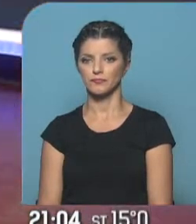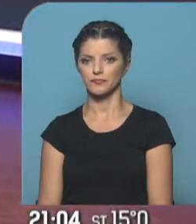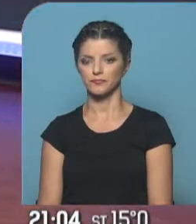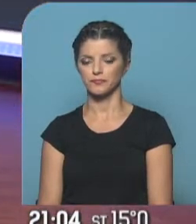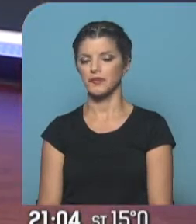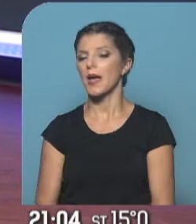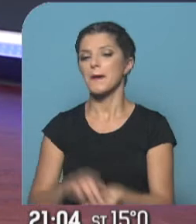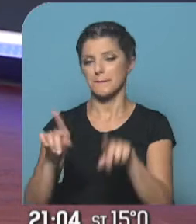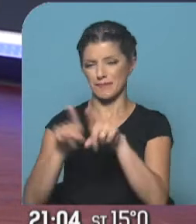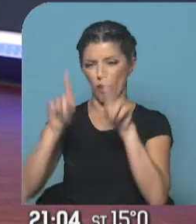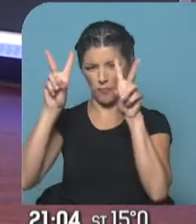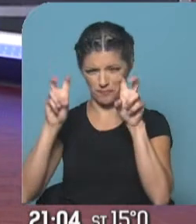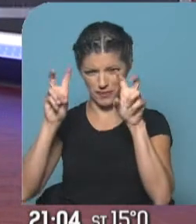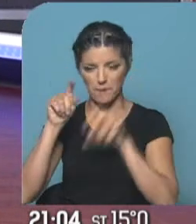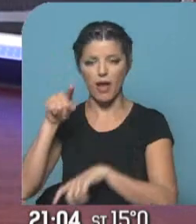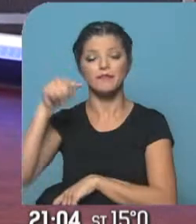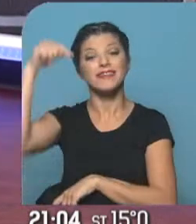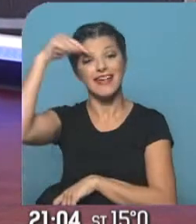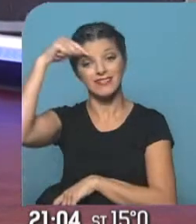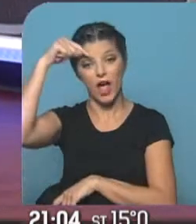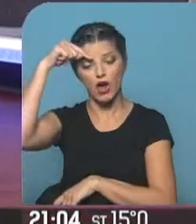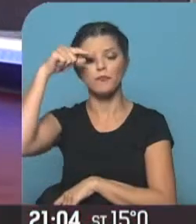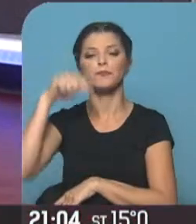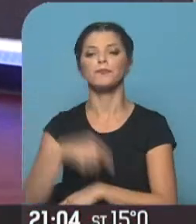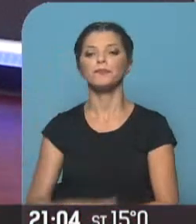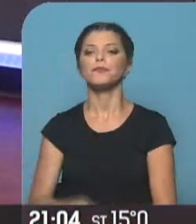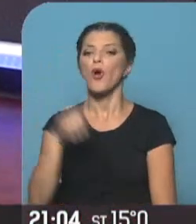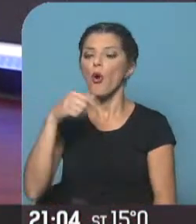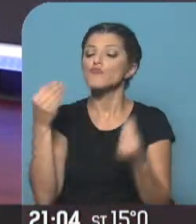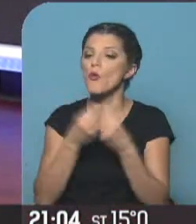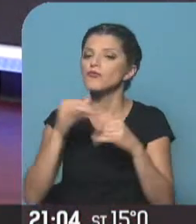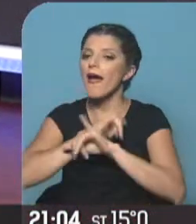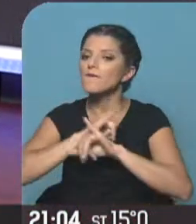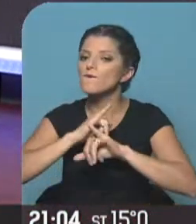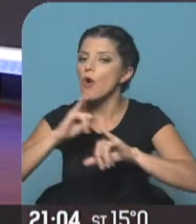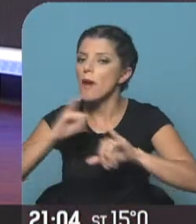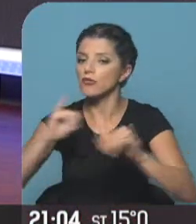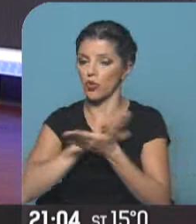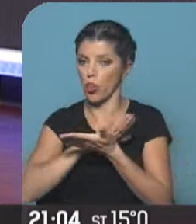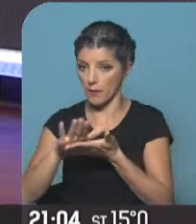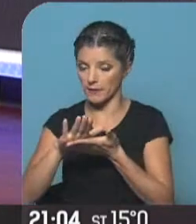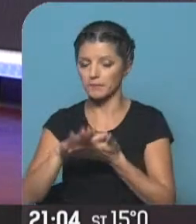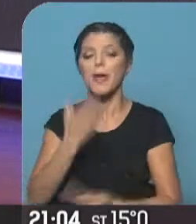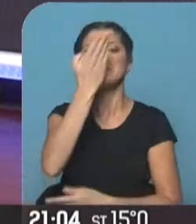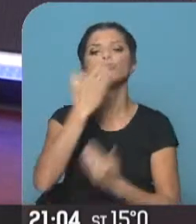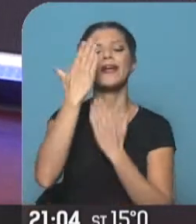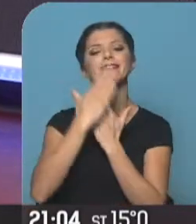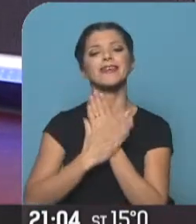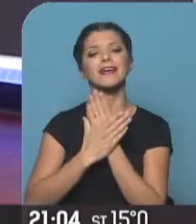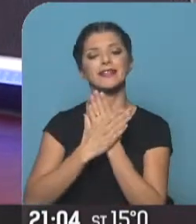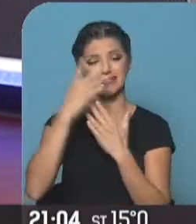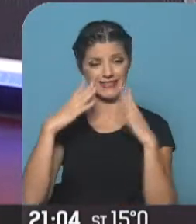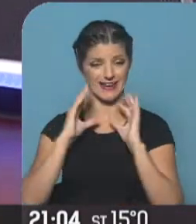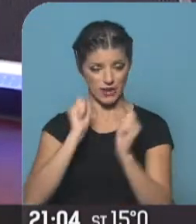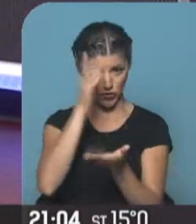Y justamente en relación con el caso Santiago Maldonado, hoy se produjeron muchas novedades. El secretario de Derechos Humanos, Claudio Abruch, viajó a Esquel,